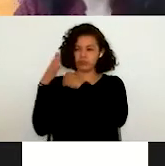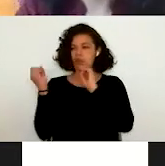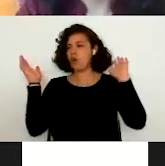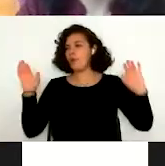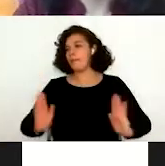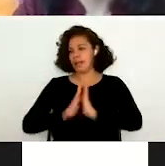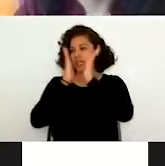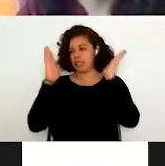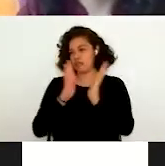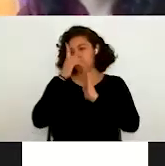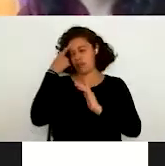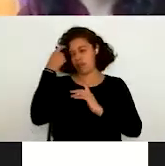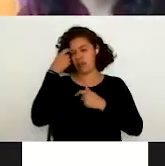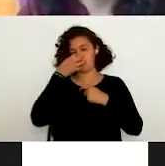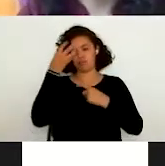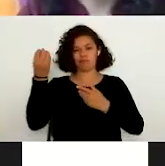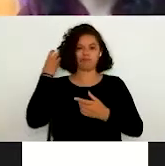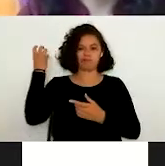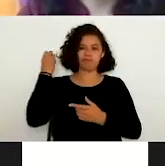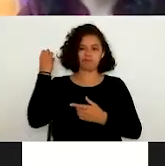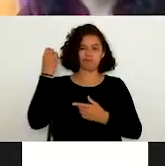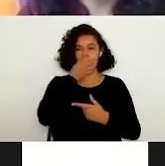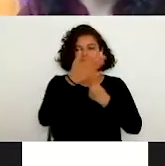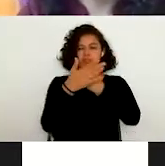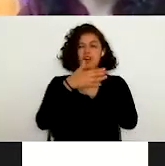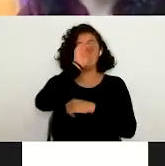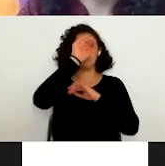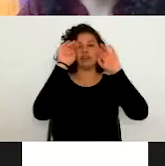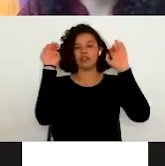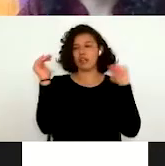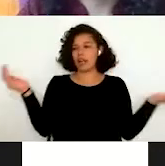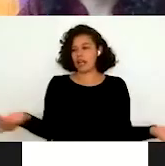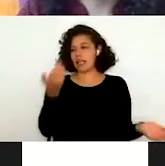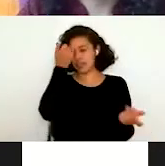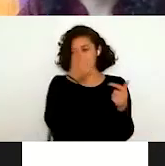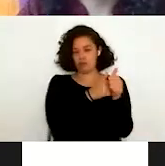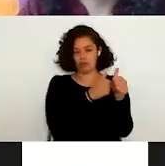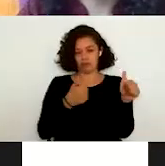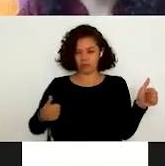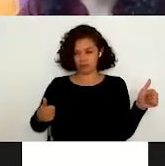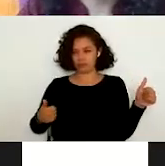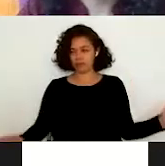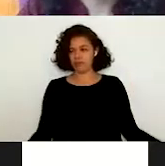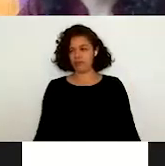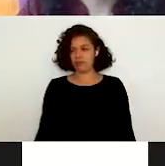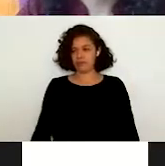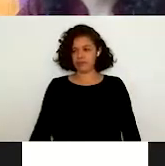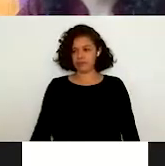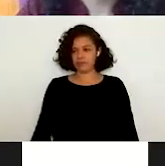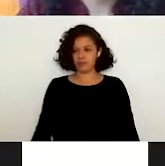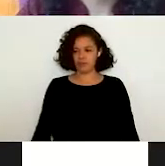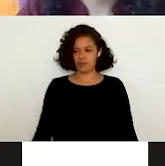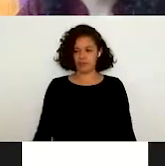en convocatorias o solicitudes llevan un destiempo. Es decir, a lo mejor yo someto